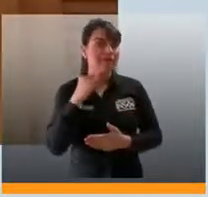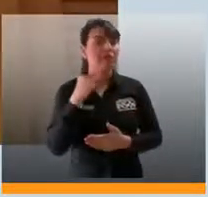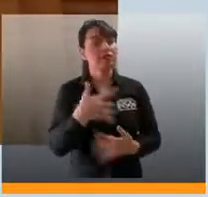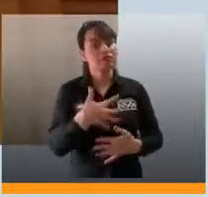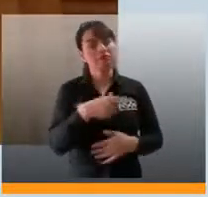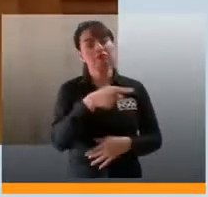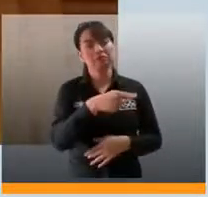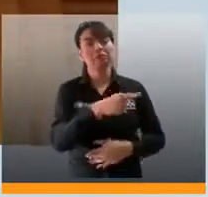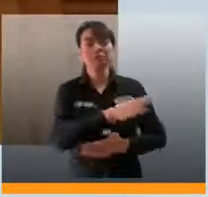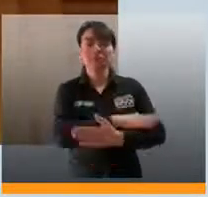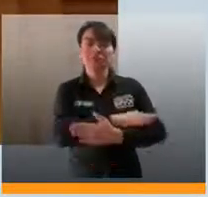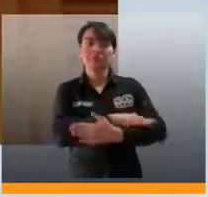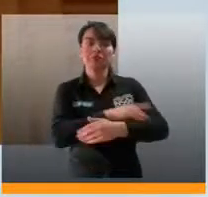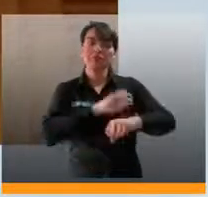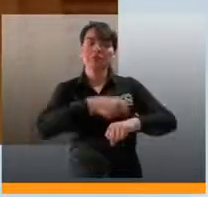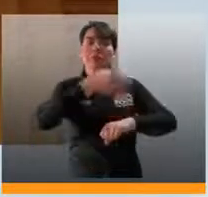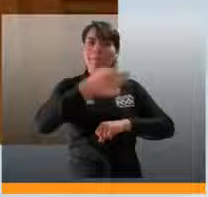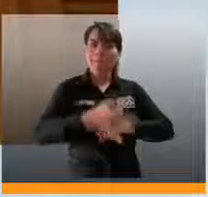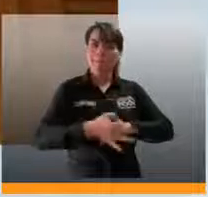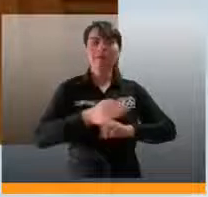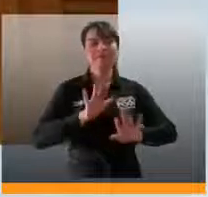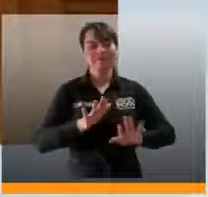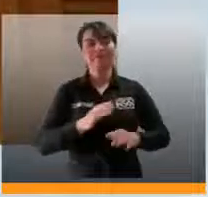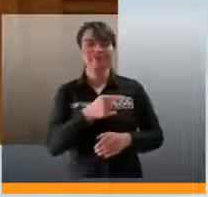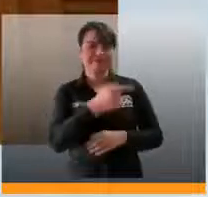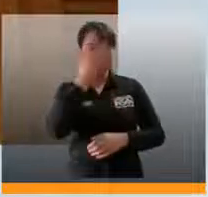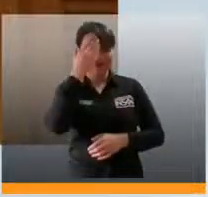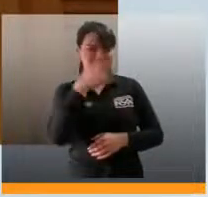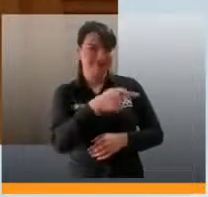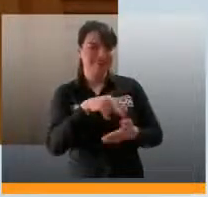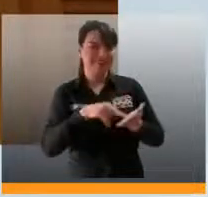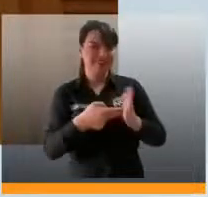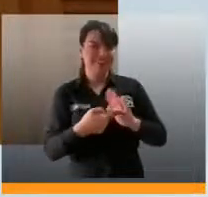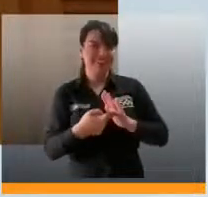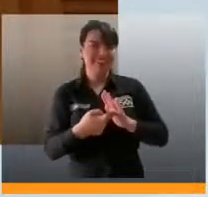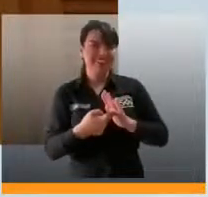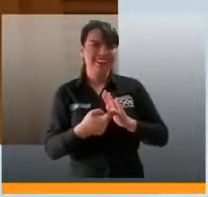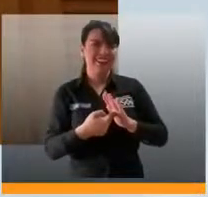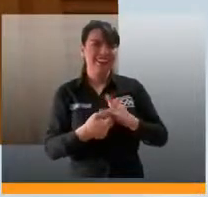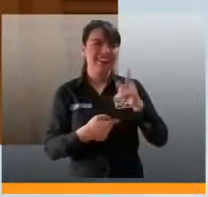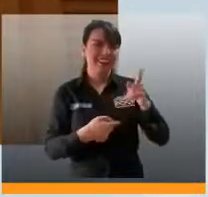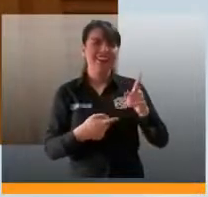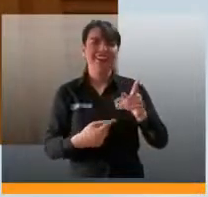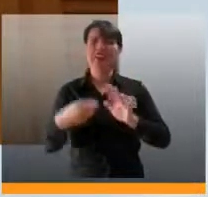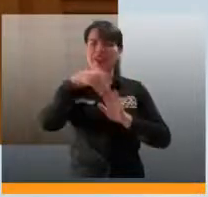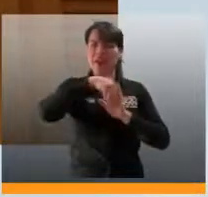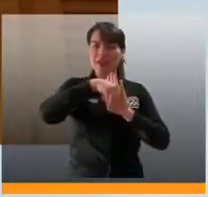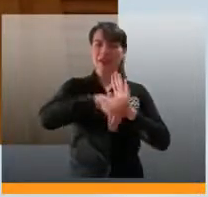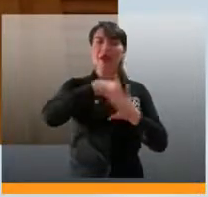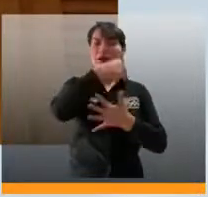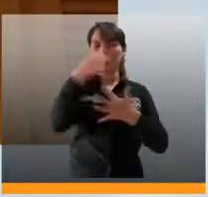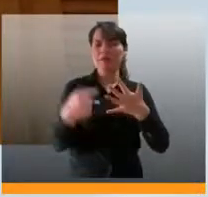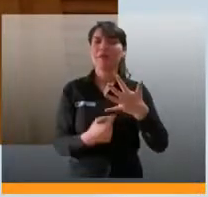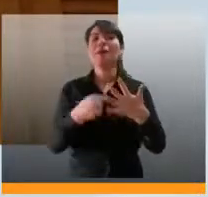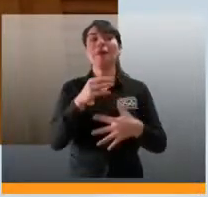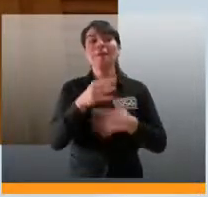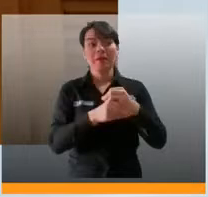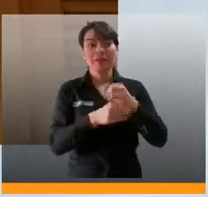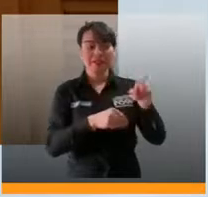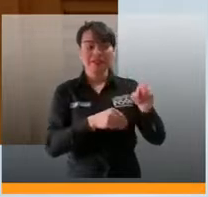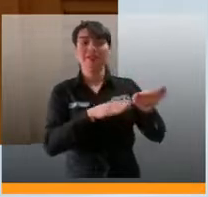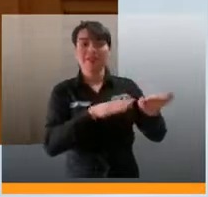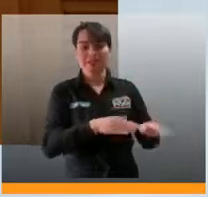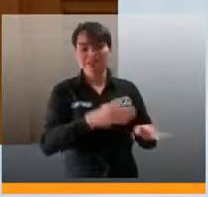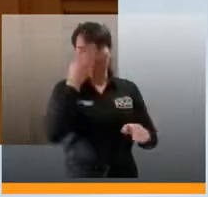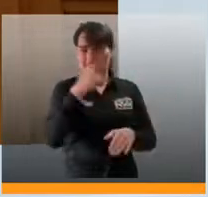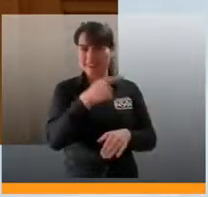también con el tiempo. Creo que integra usted varios de los componentes, además como representante ante el CESU